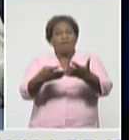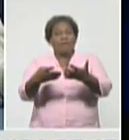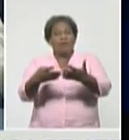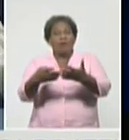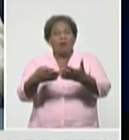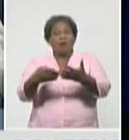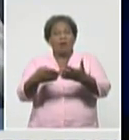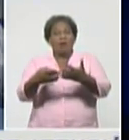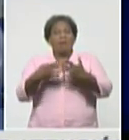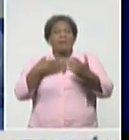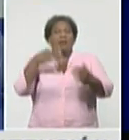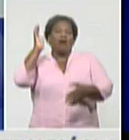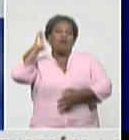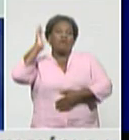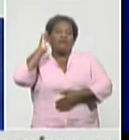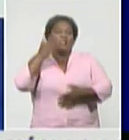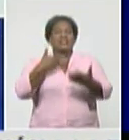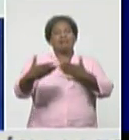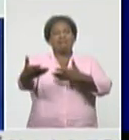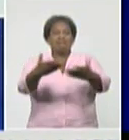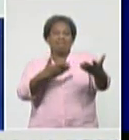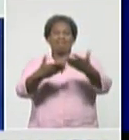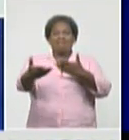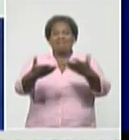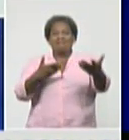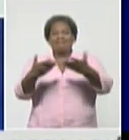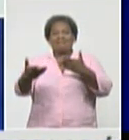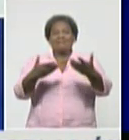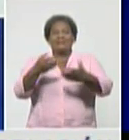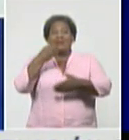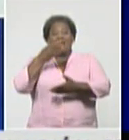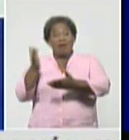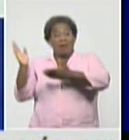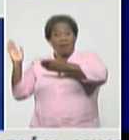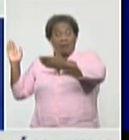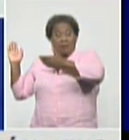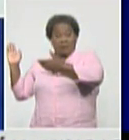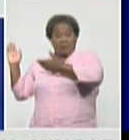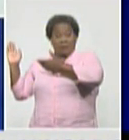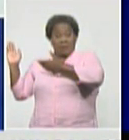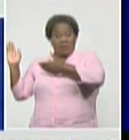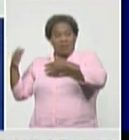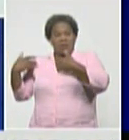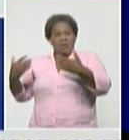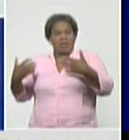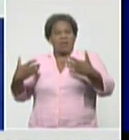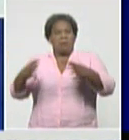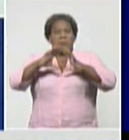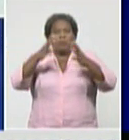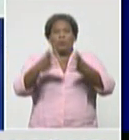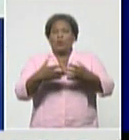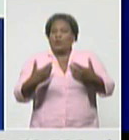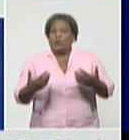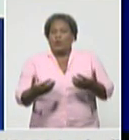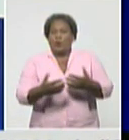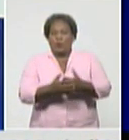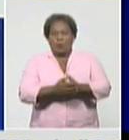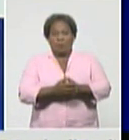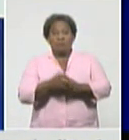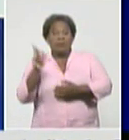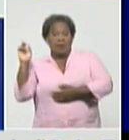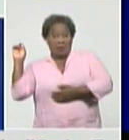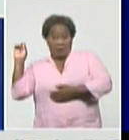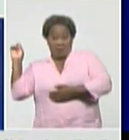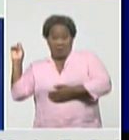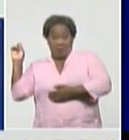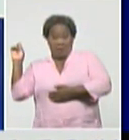esta conferencia, donde podemos ilustrar algo de lo que está pasando en el mundo. Ahí tenemos